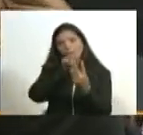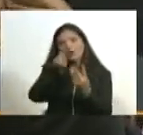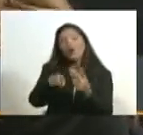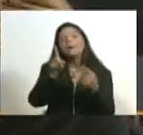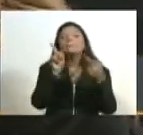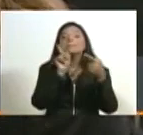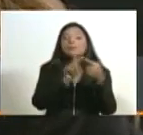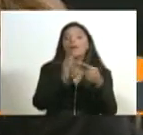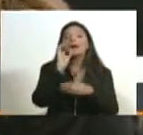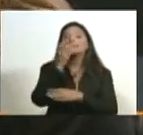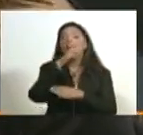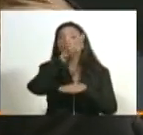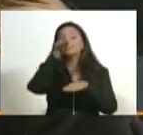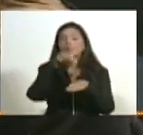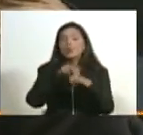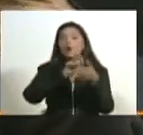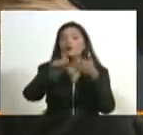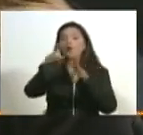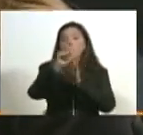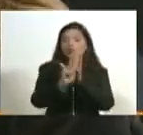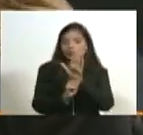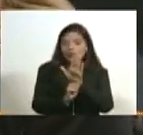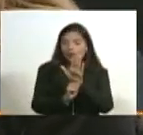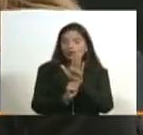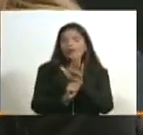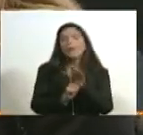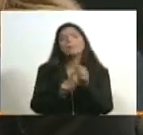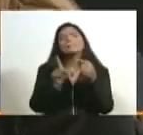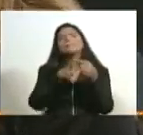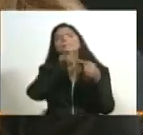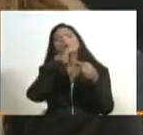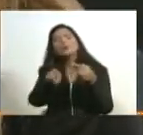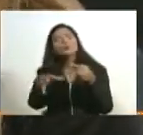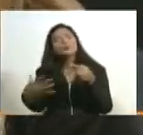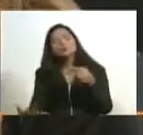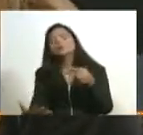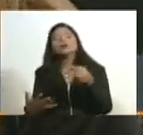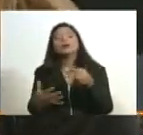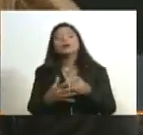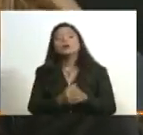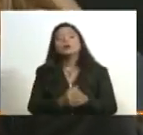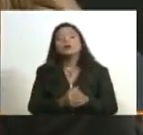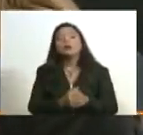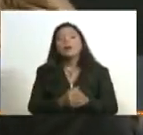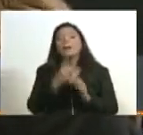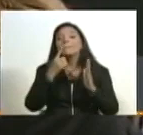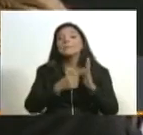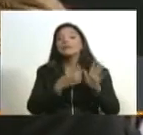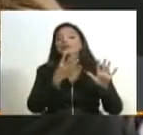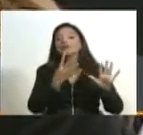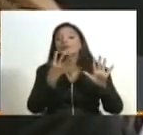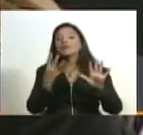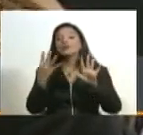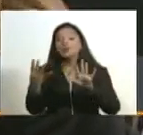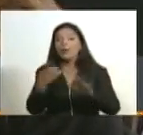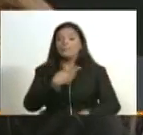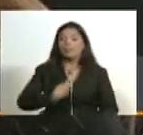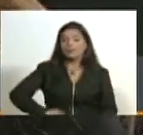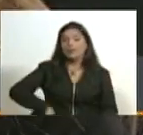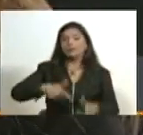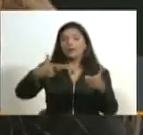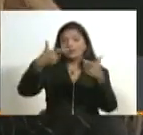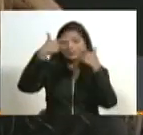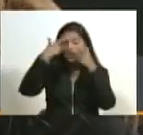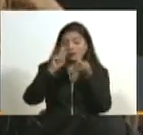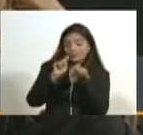Asamblea Nacional Constituyente. Y mi pregunta es, en 1999, cuando el presidente Chávez reformó